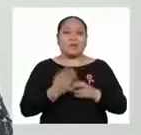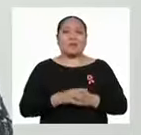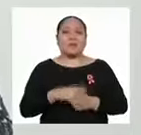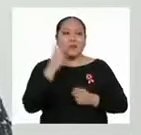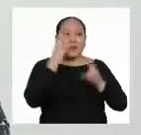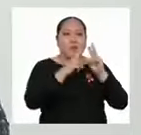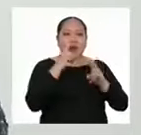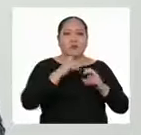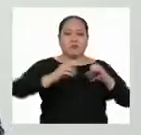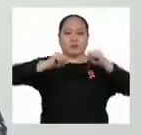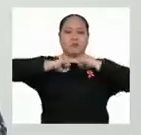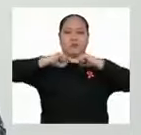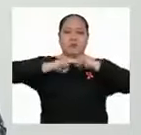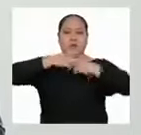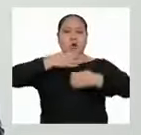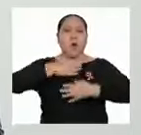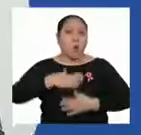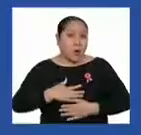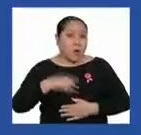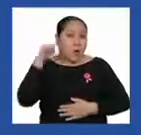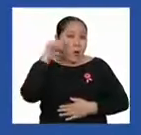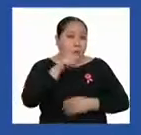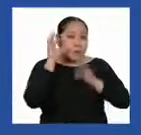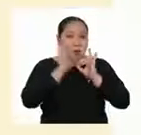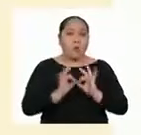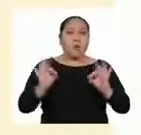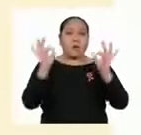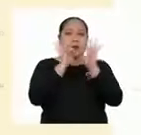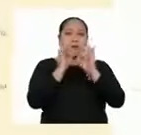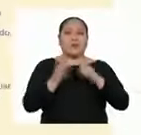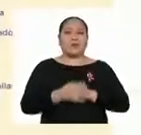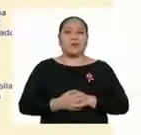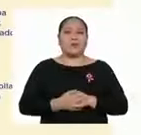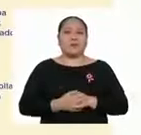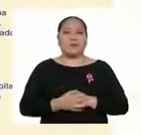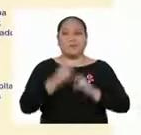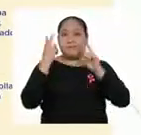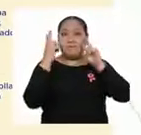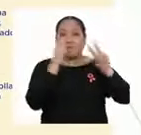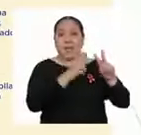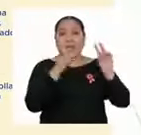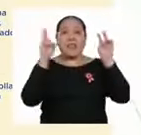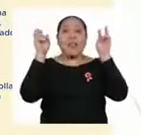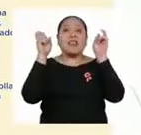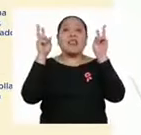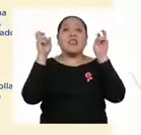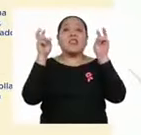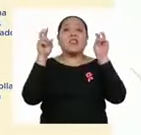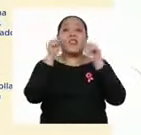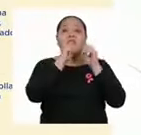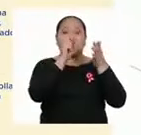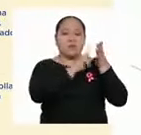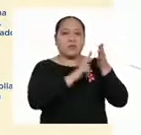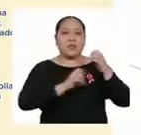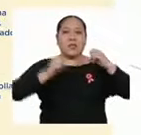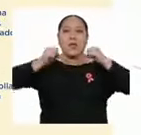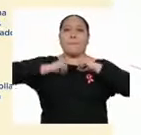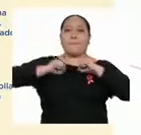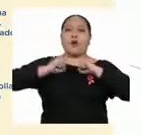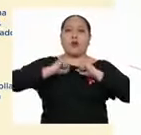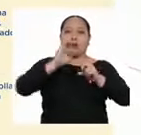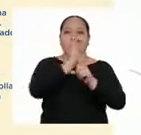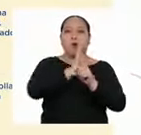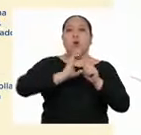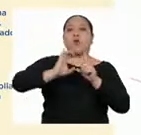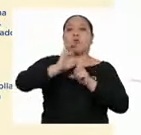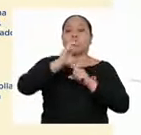si ejercitar el cuerpo es realmente importante. Observen el título de la lectura: Deporte,